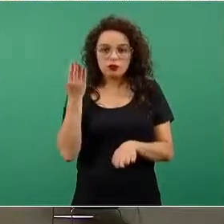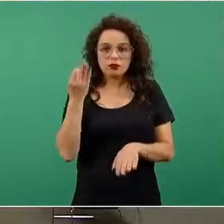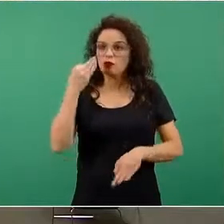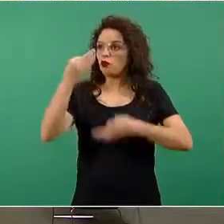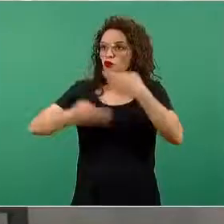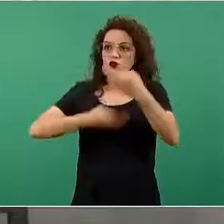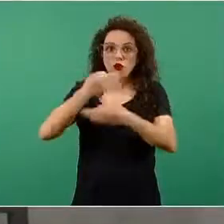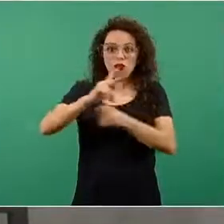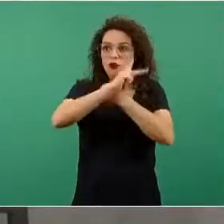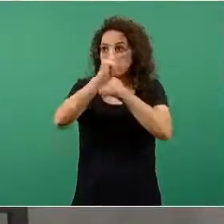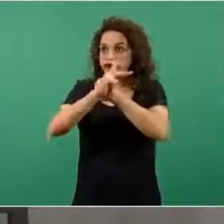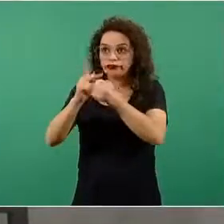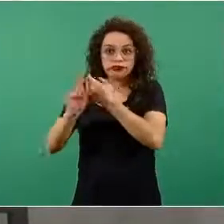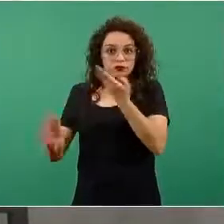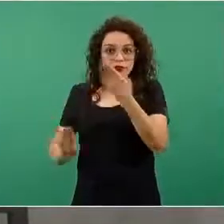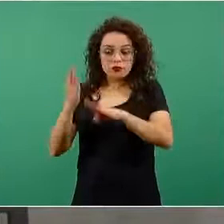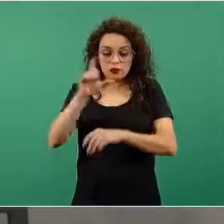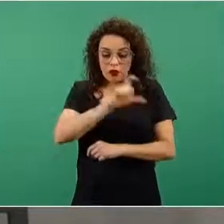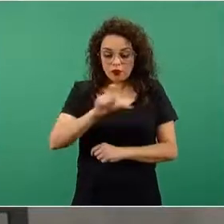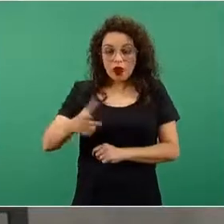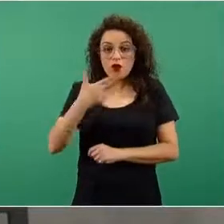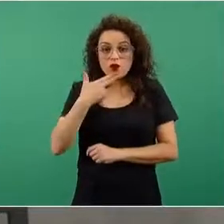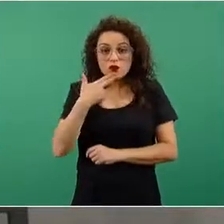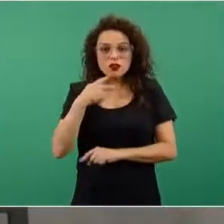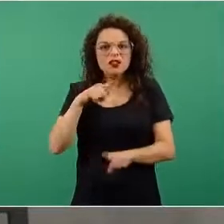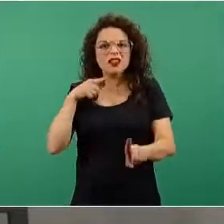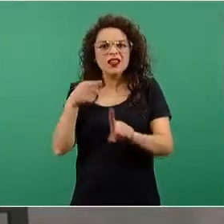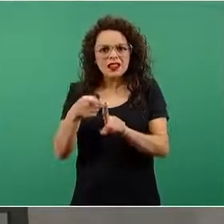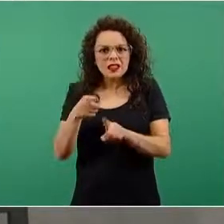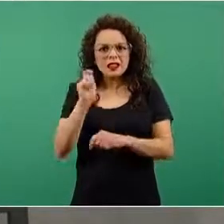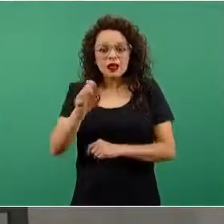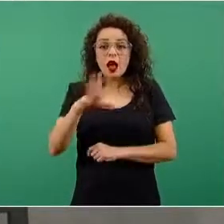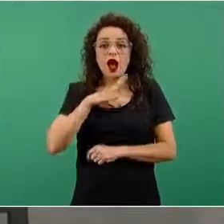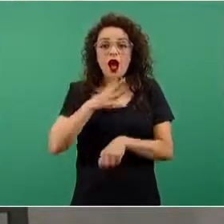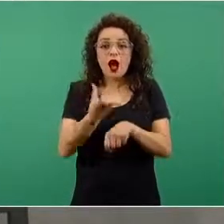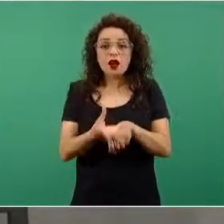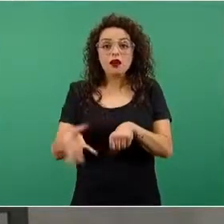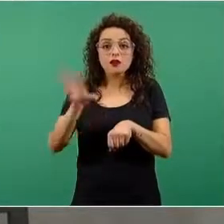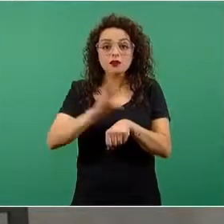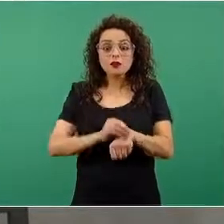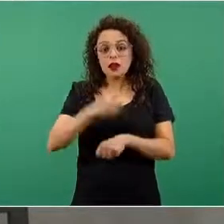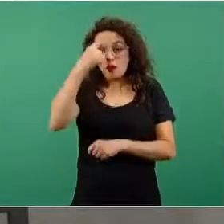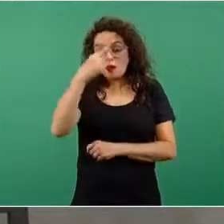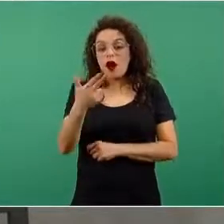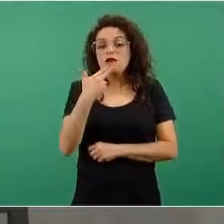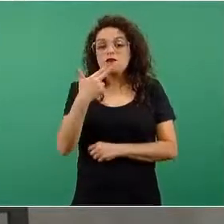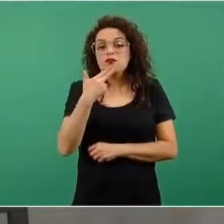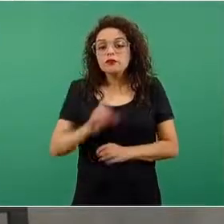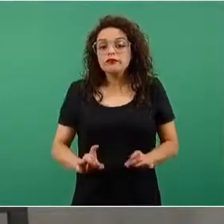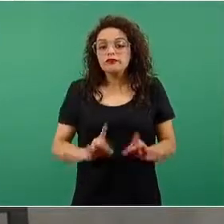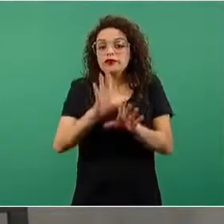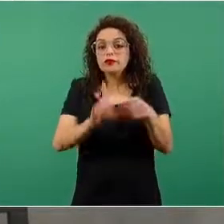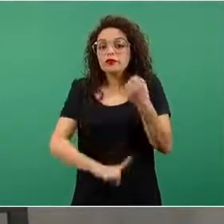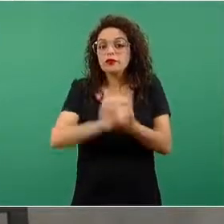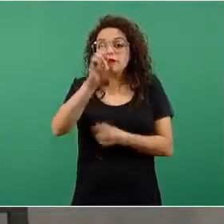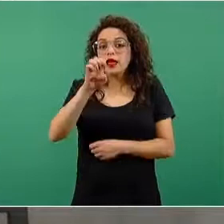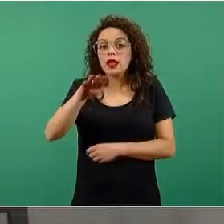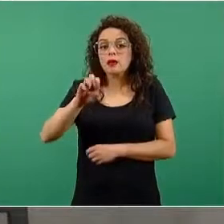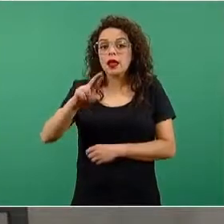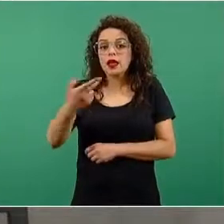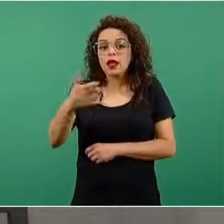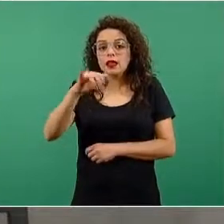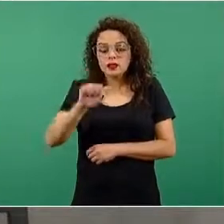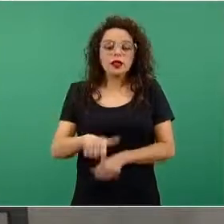del mundo, en todos los sitios del mundo, son vacunas que tienen autorización de uso de emergencias y por lo tanto siguen en un proceso